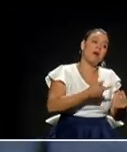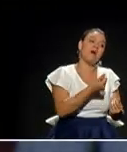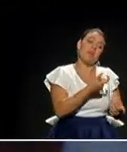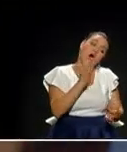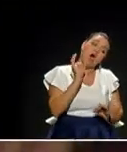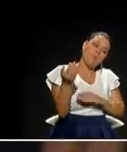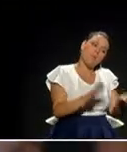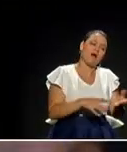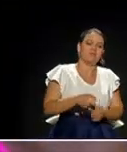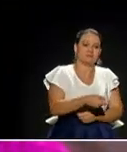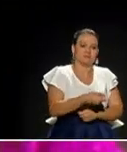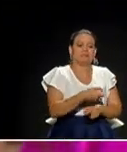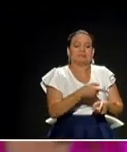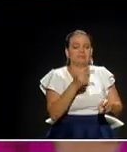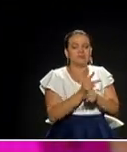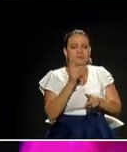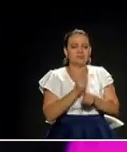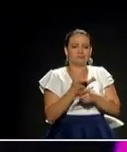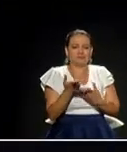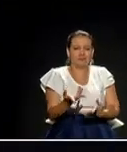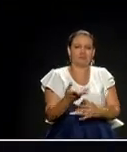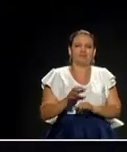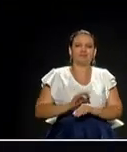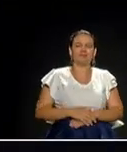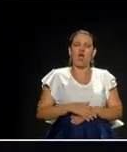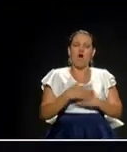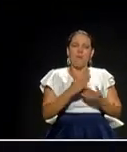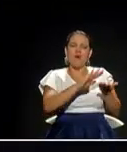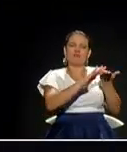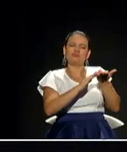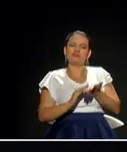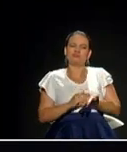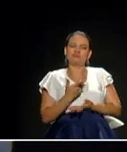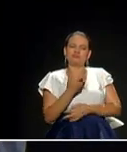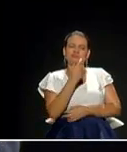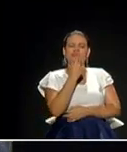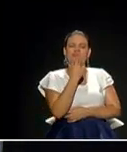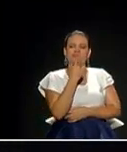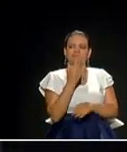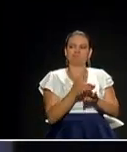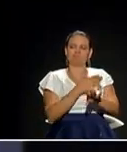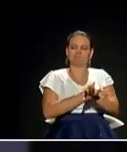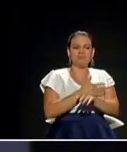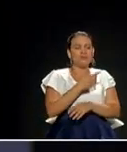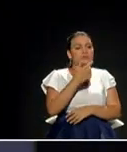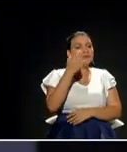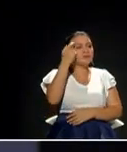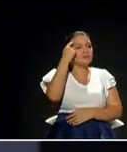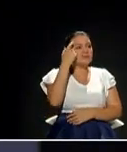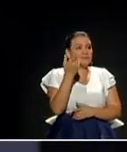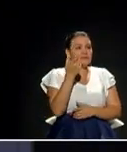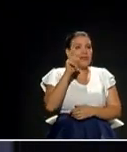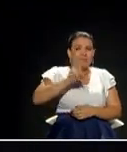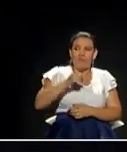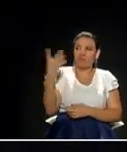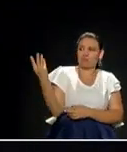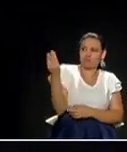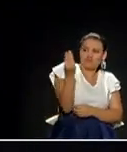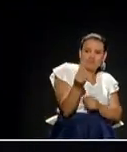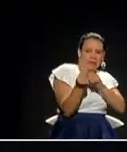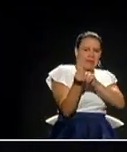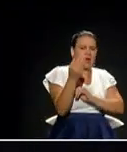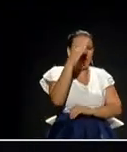muy graves para poderlo enfrentar y el primero es que para que la autoridad pueda actuar se requiere